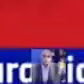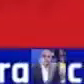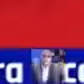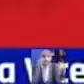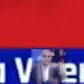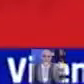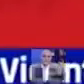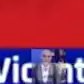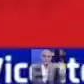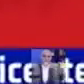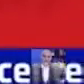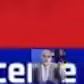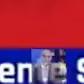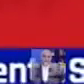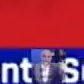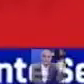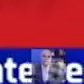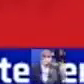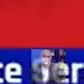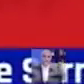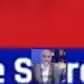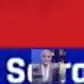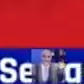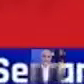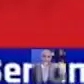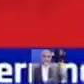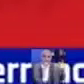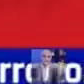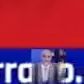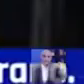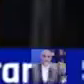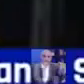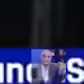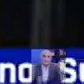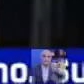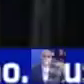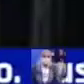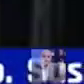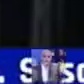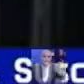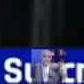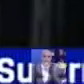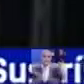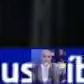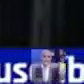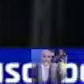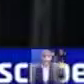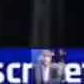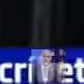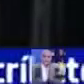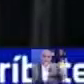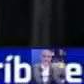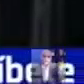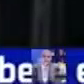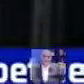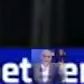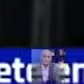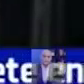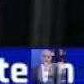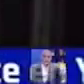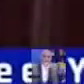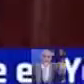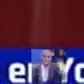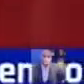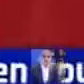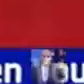la actriz Laisha Wilkins de Televisa, ambos muy tirados a la derecha, entrevistando a Lili Téllez,